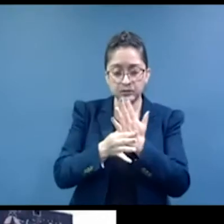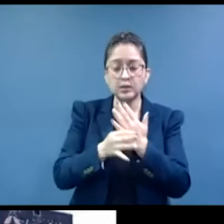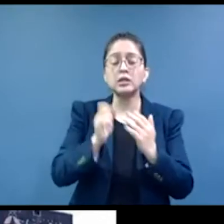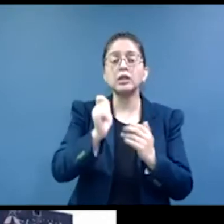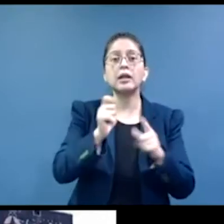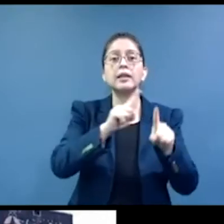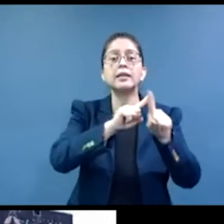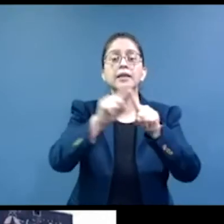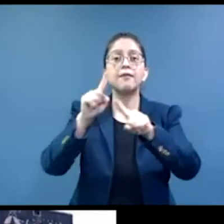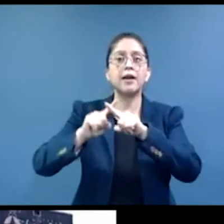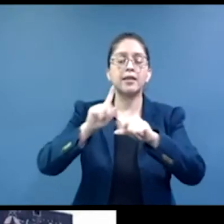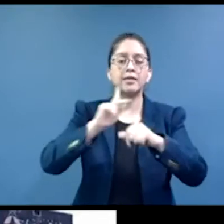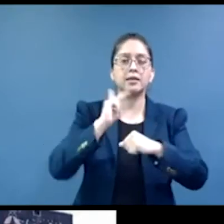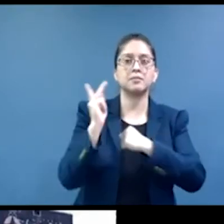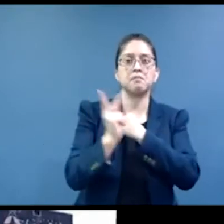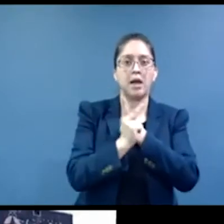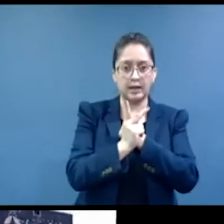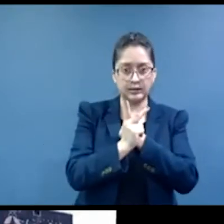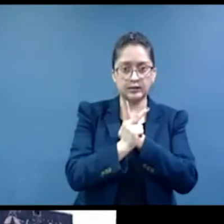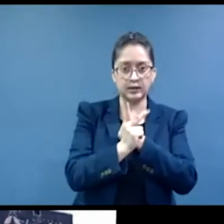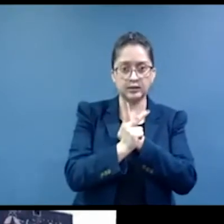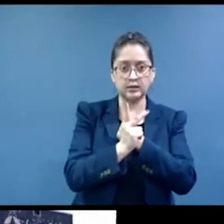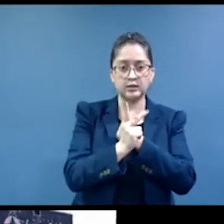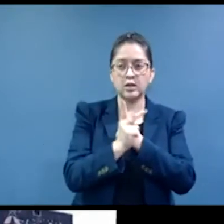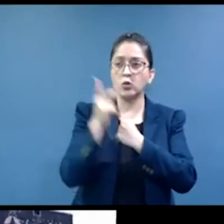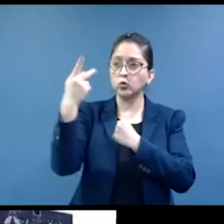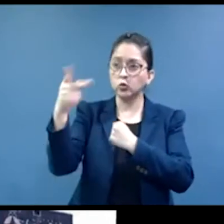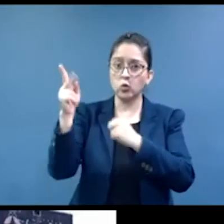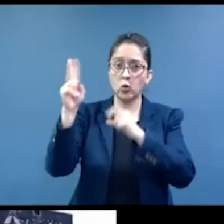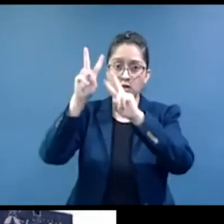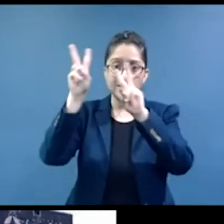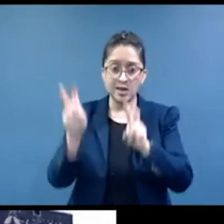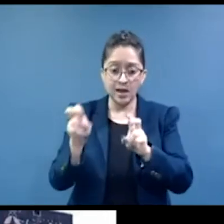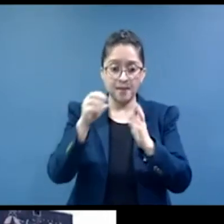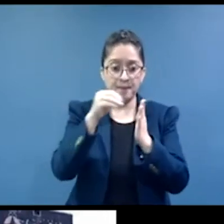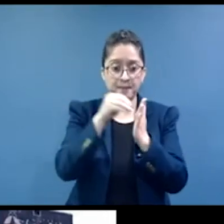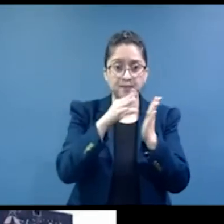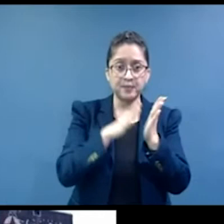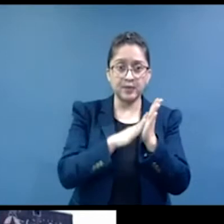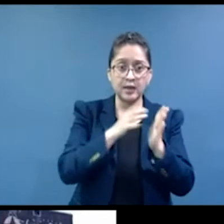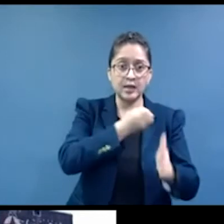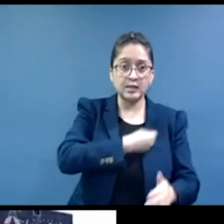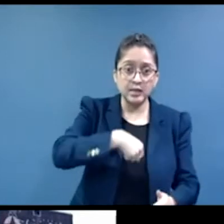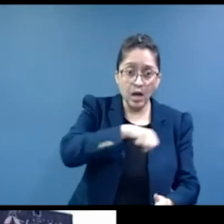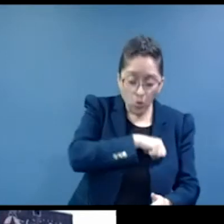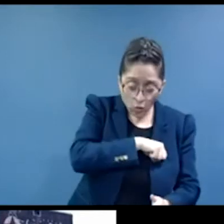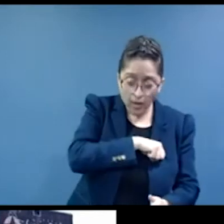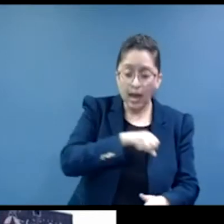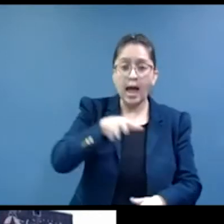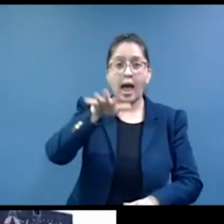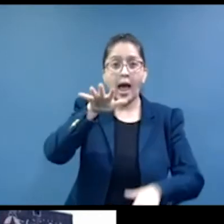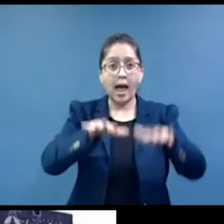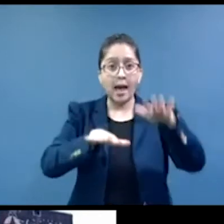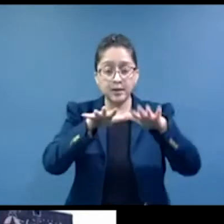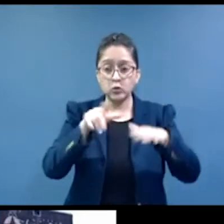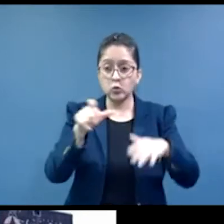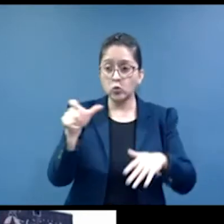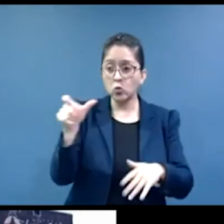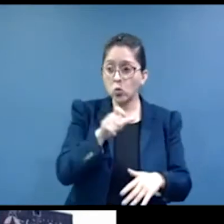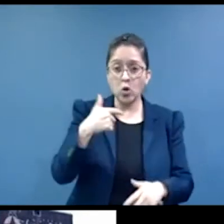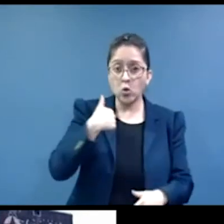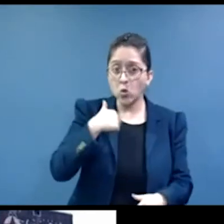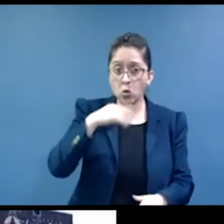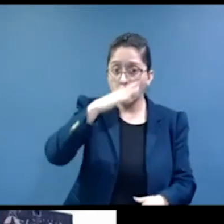países incluyeran esto dentro de sus agendas de salud. Es decir, que las personas que tuvieran un tema de infertilidad pudieran recurrir a procedimientos de